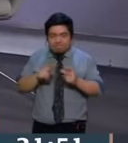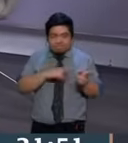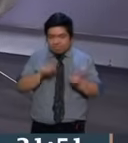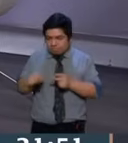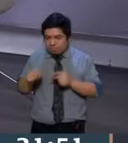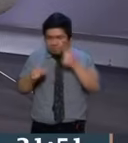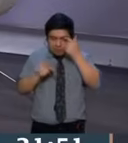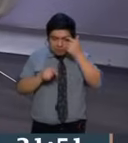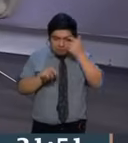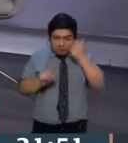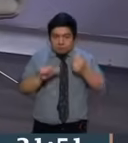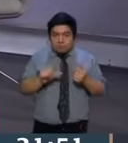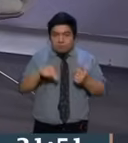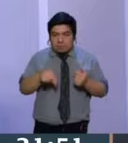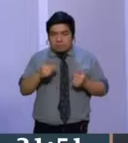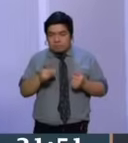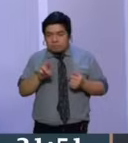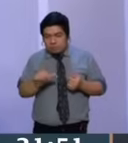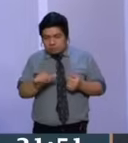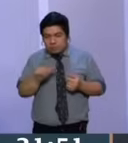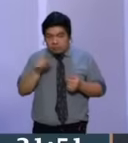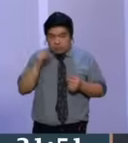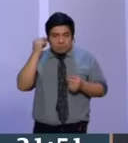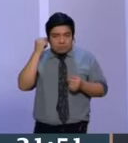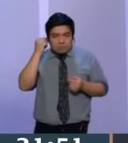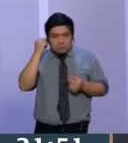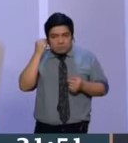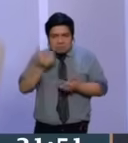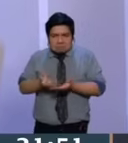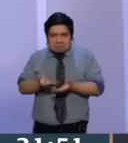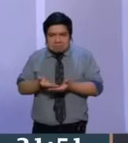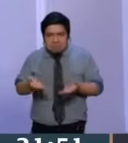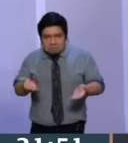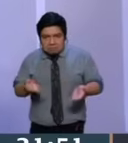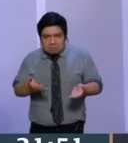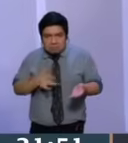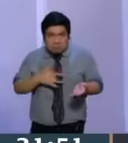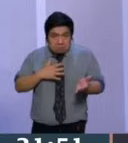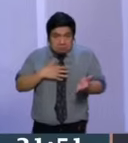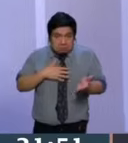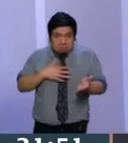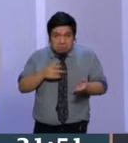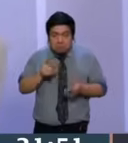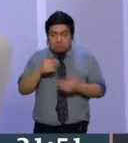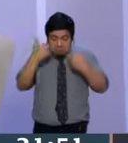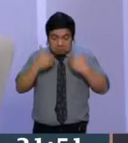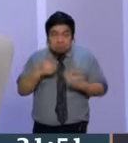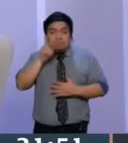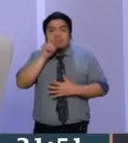particular de Sandra, y creo que hay que decir las cosas como son. A ver, yo siendo una persona que se identifica como